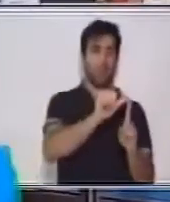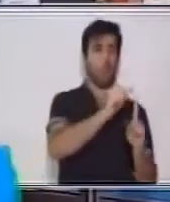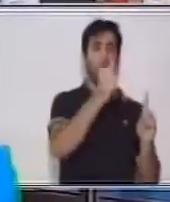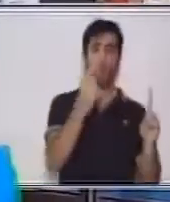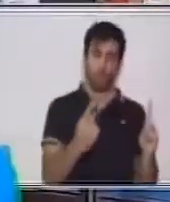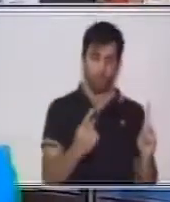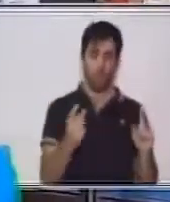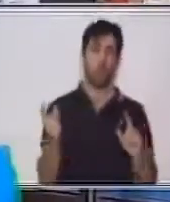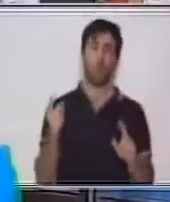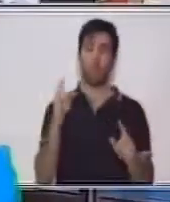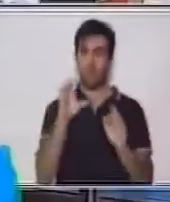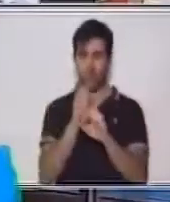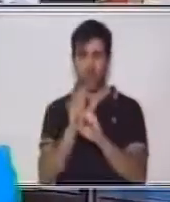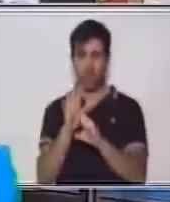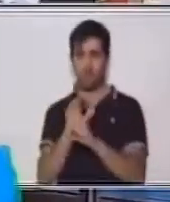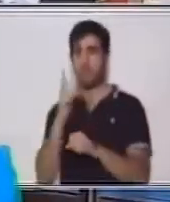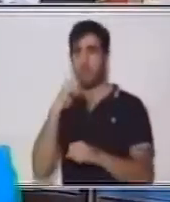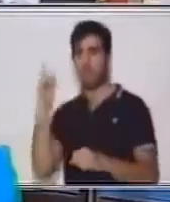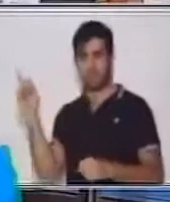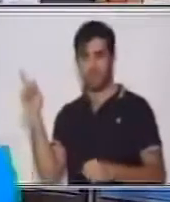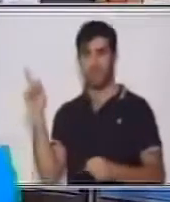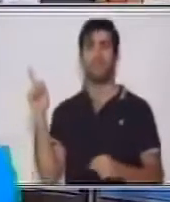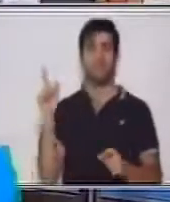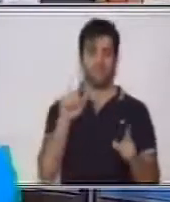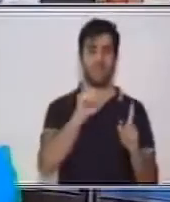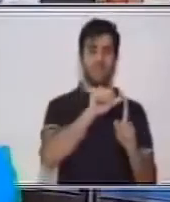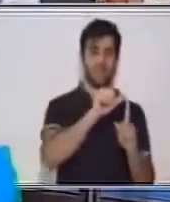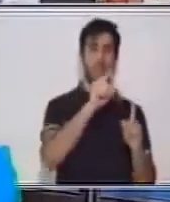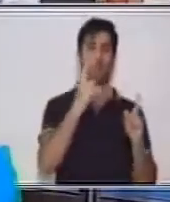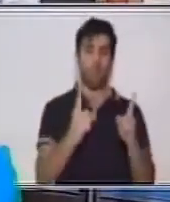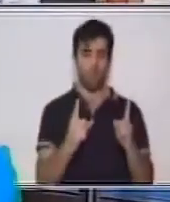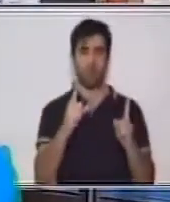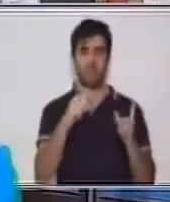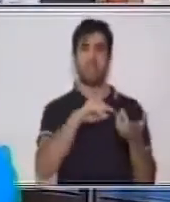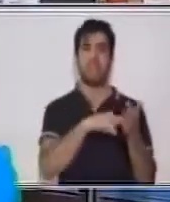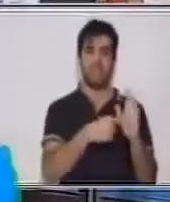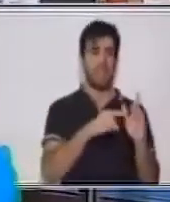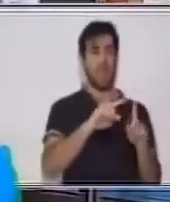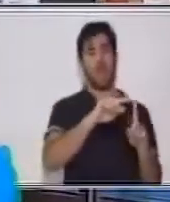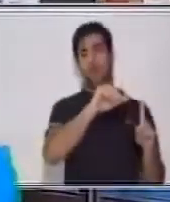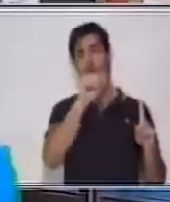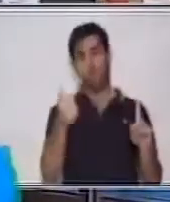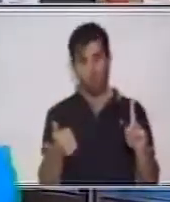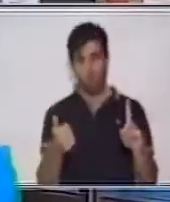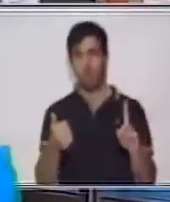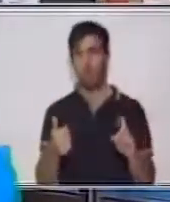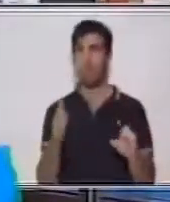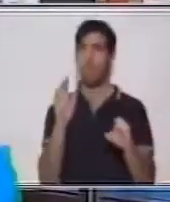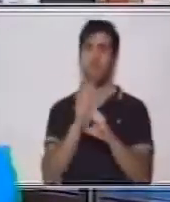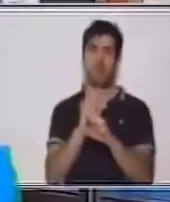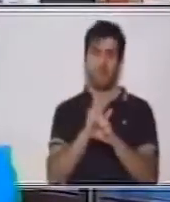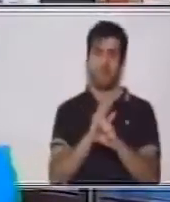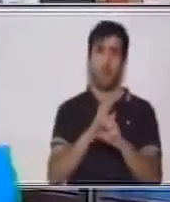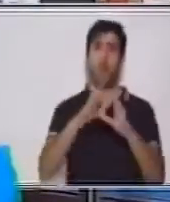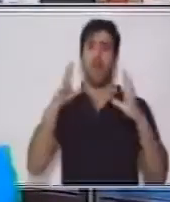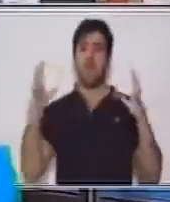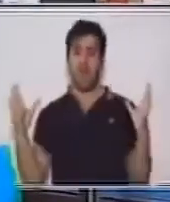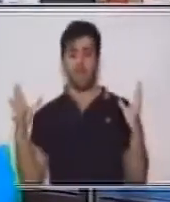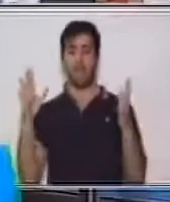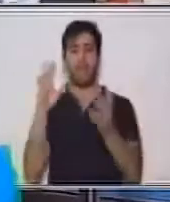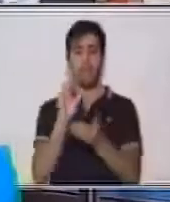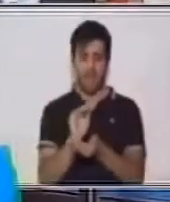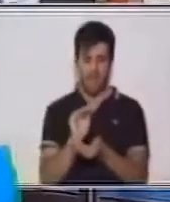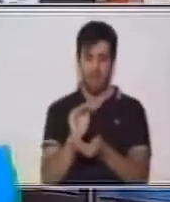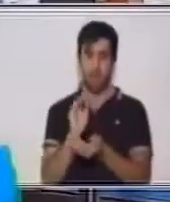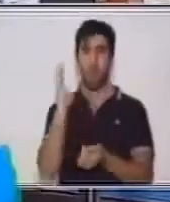de otra. Por ejemplo, los antónimos son las palabras que significan lo contrario. Por ejemplo, grande, pequeño, muy